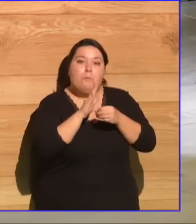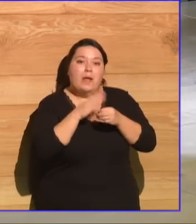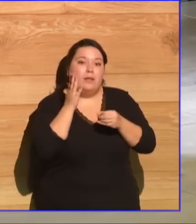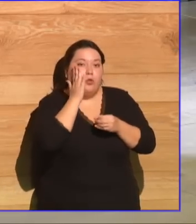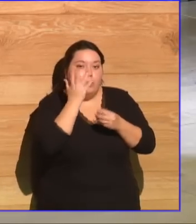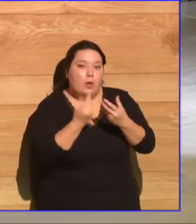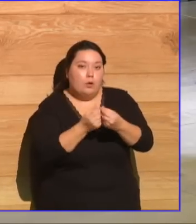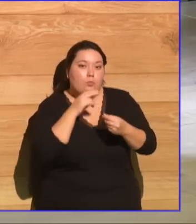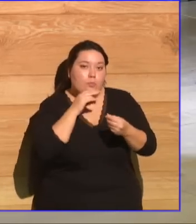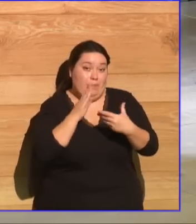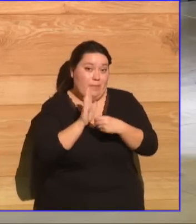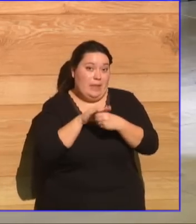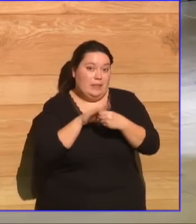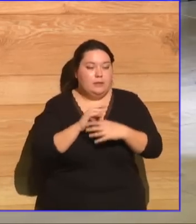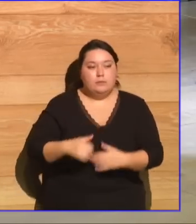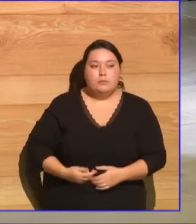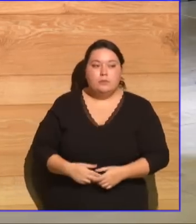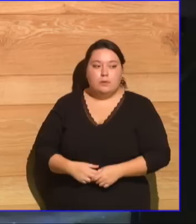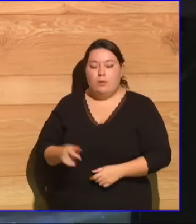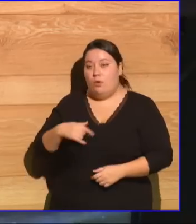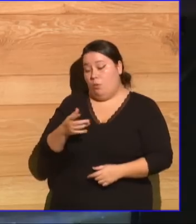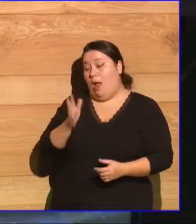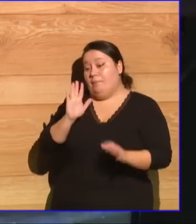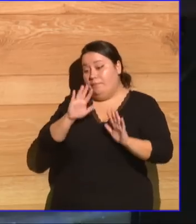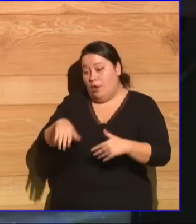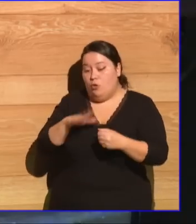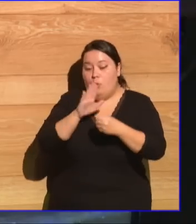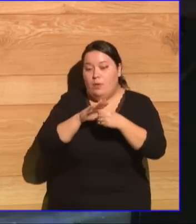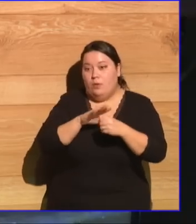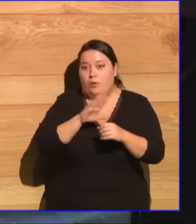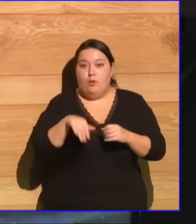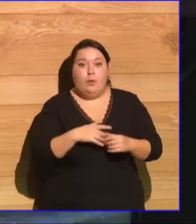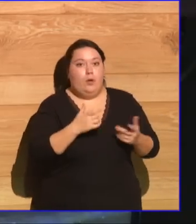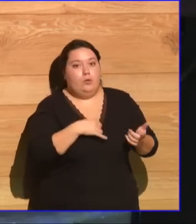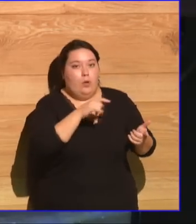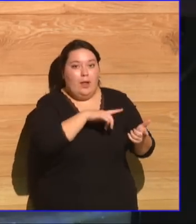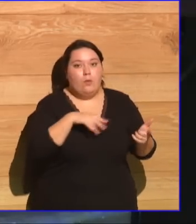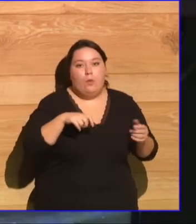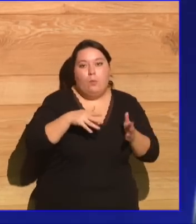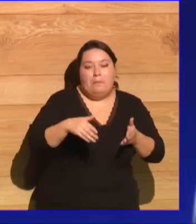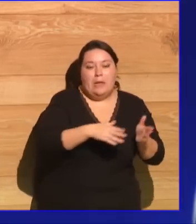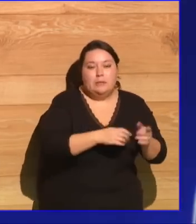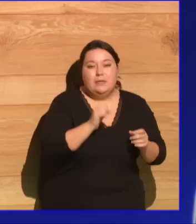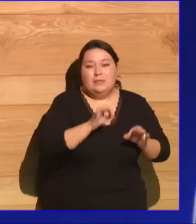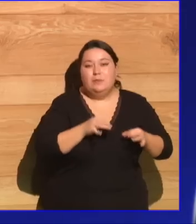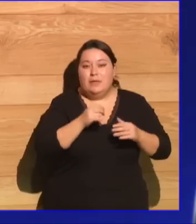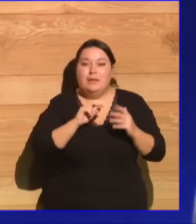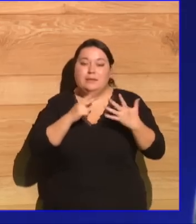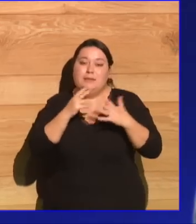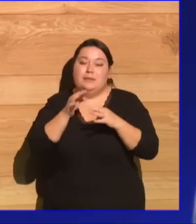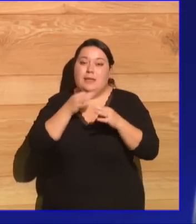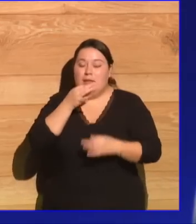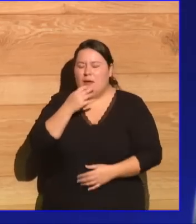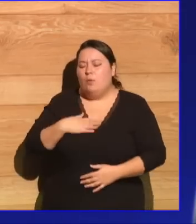Pues por lo menos dormías en un váter, no como Juan, que deambulaba el pasillo hasta Claro. que se iba al sol. Que cada noche a las 7 de la tarde le empezaba a decir que no venga